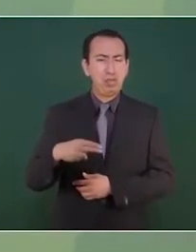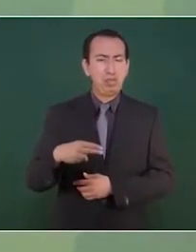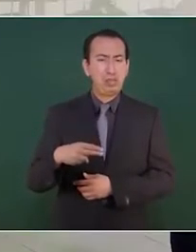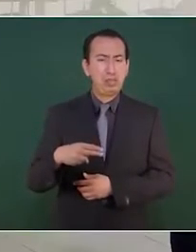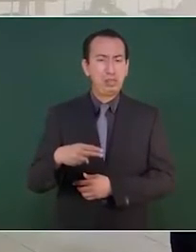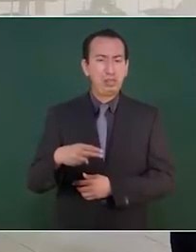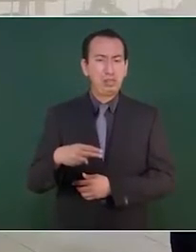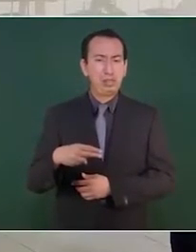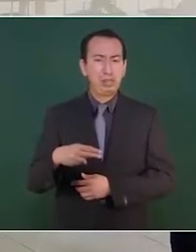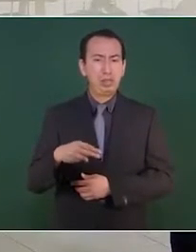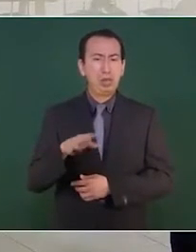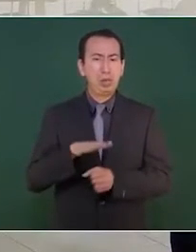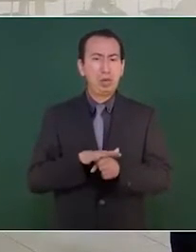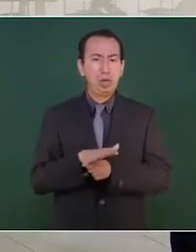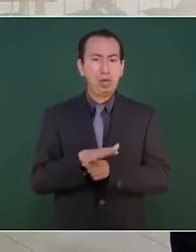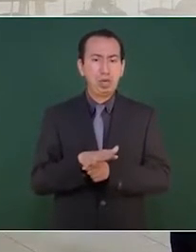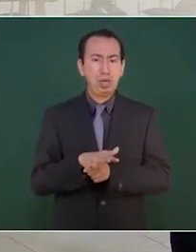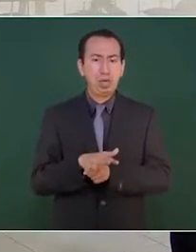es